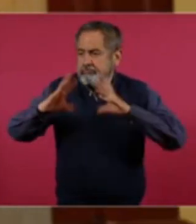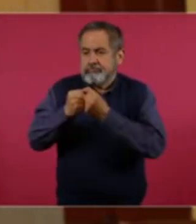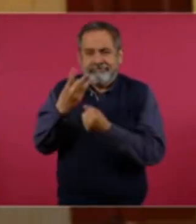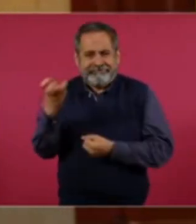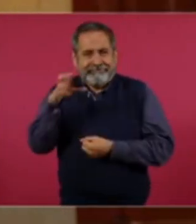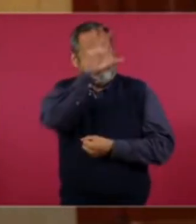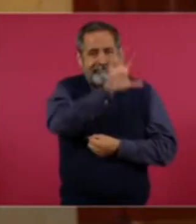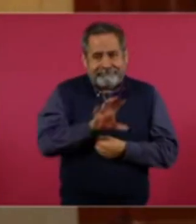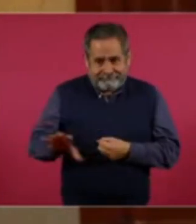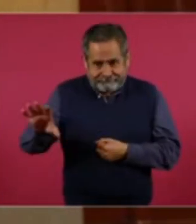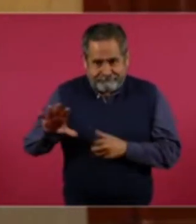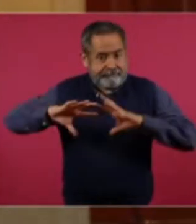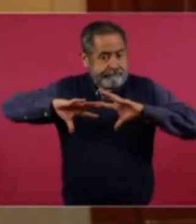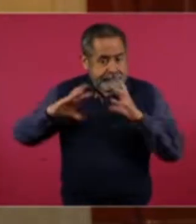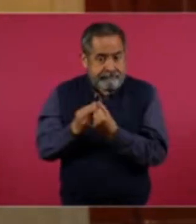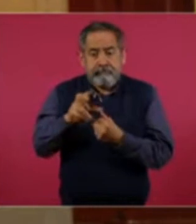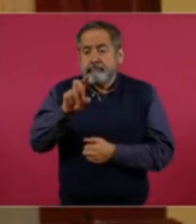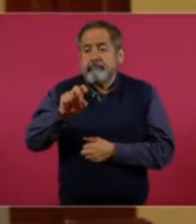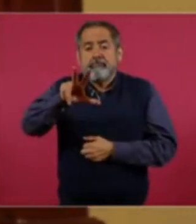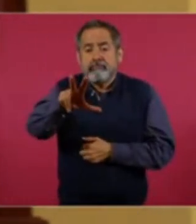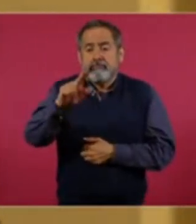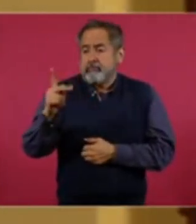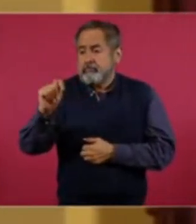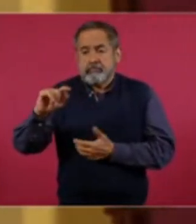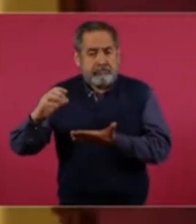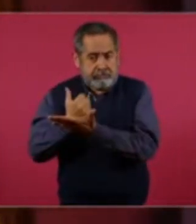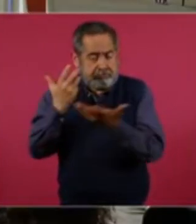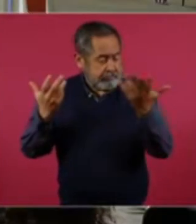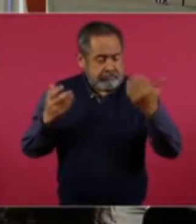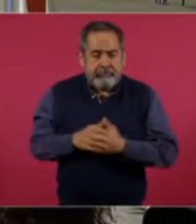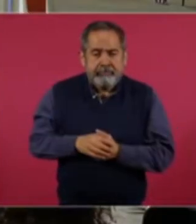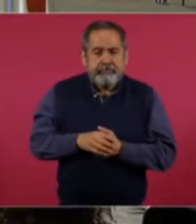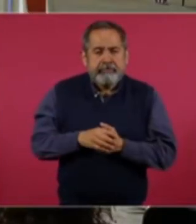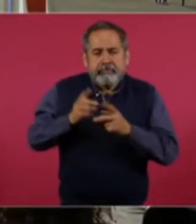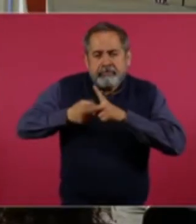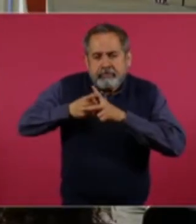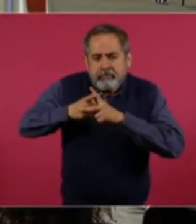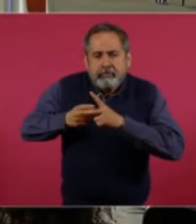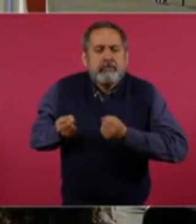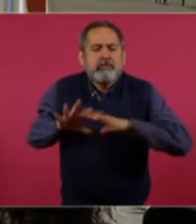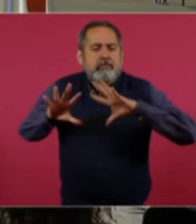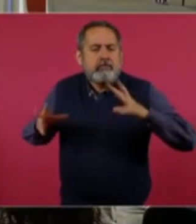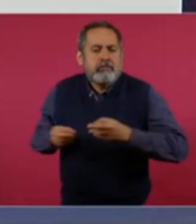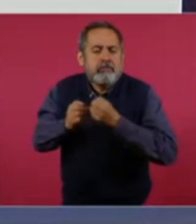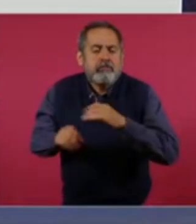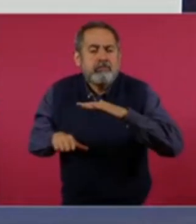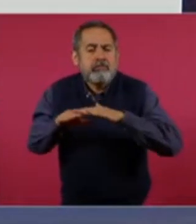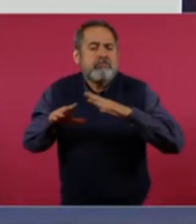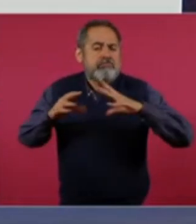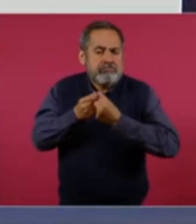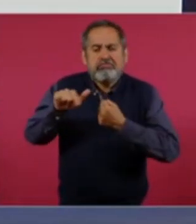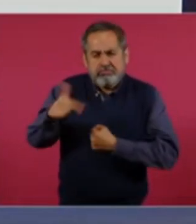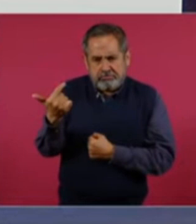mayoría, 38 los ganó el PT. Su distribución de plurinominales se proyectaría en